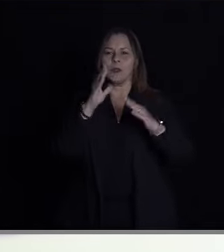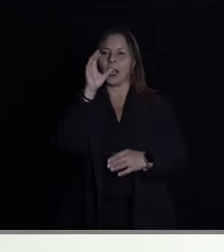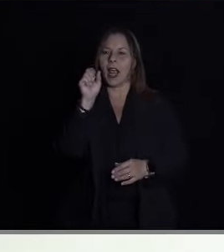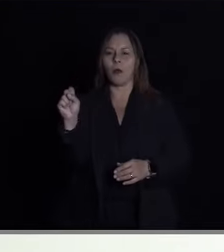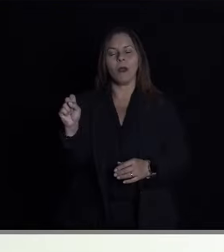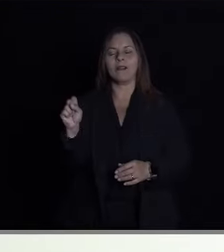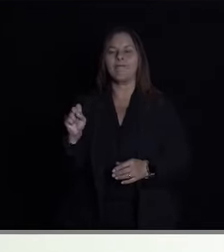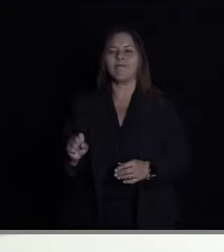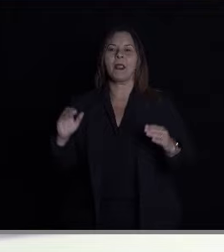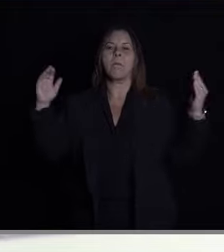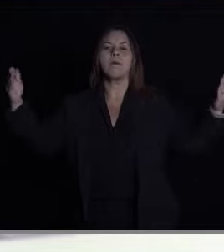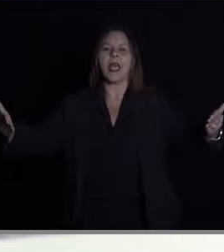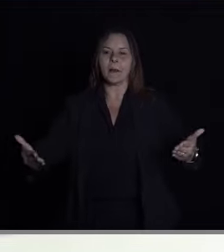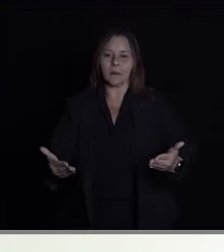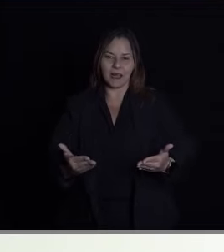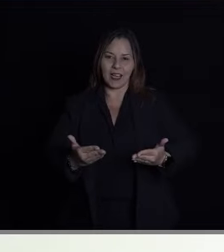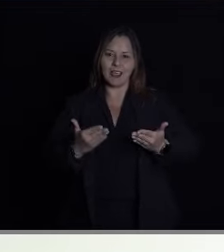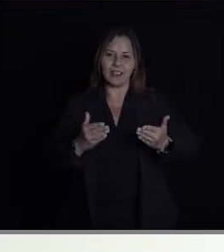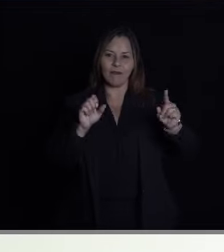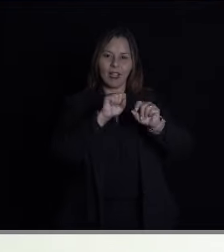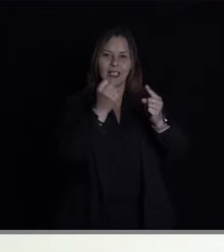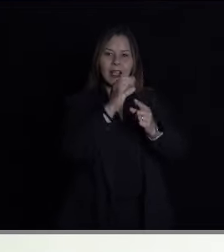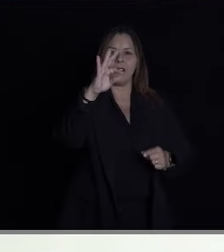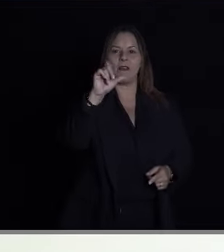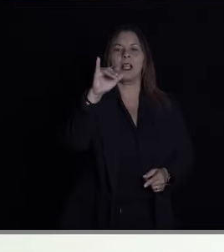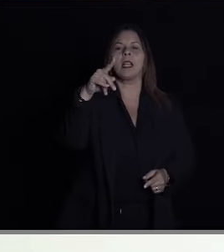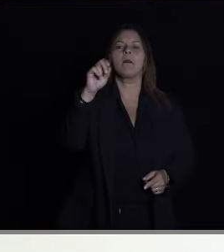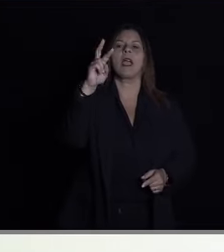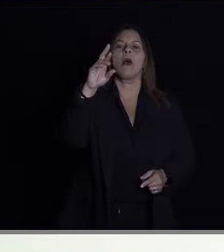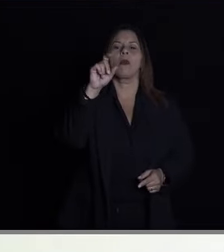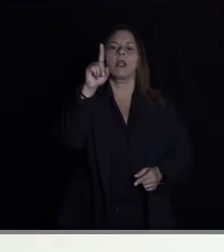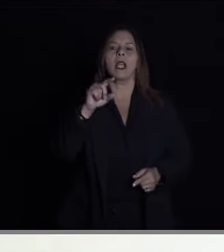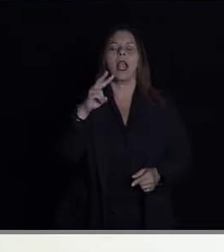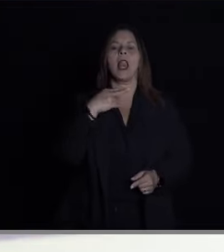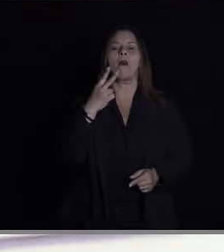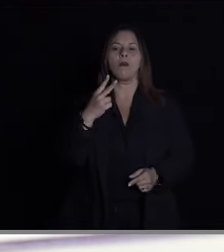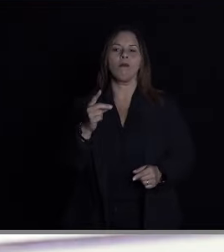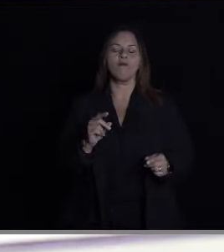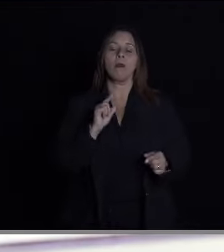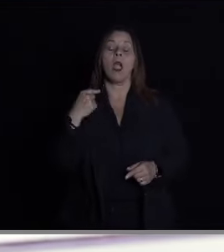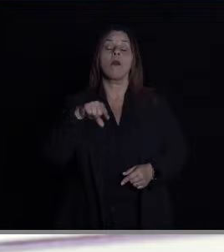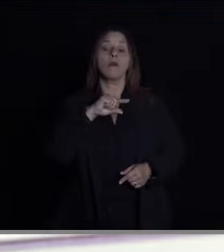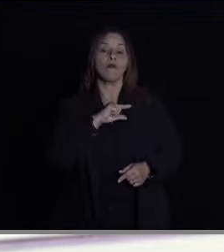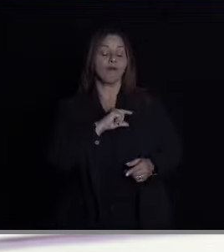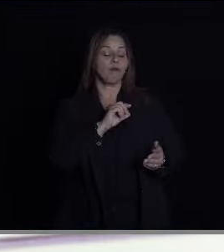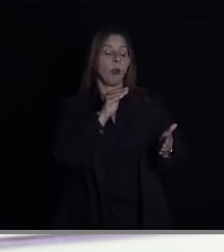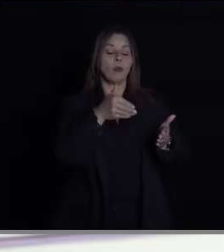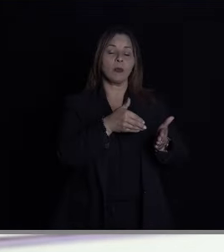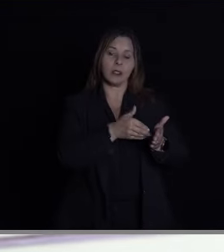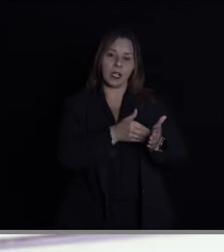de Caguas. Bienvenidos a la sala Felipe Rodríguez, la voz de nuestro Centro de Bellas